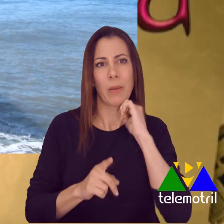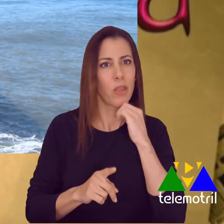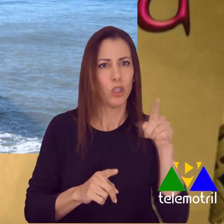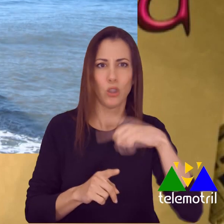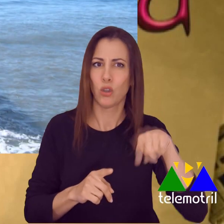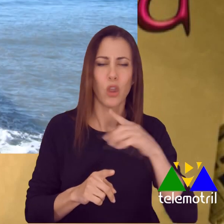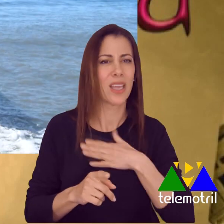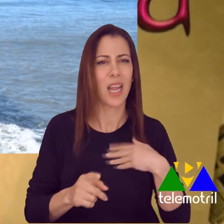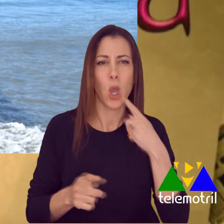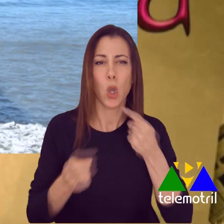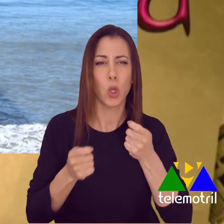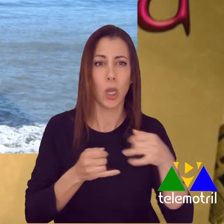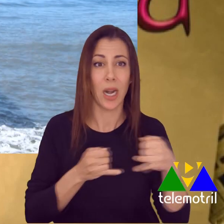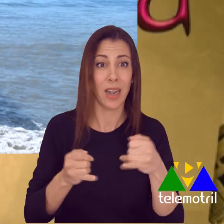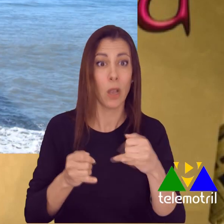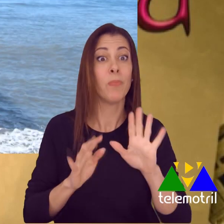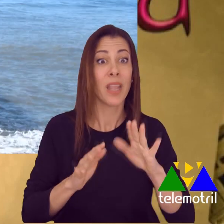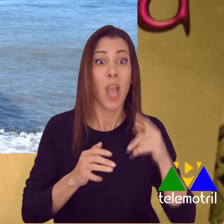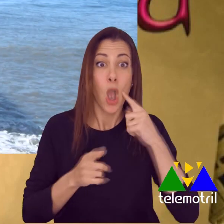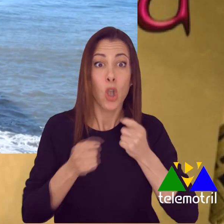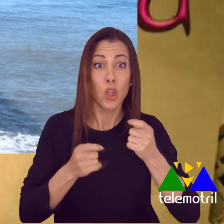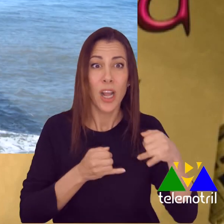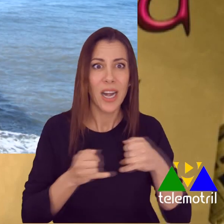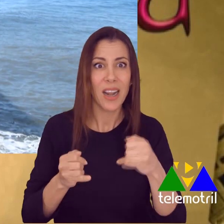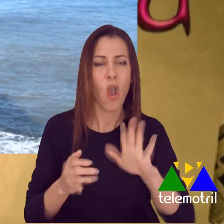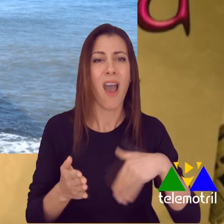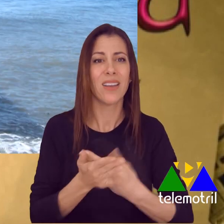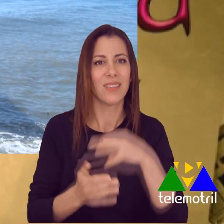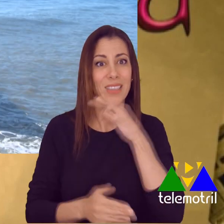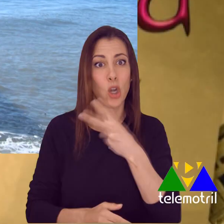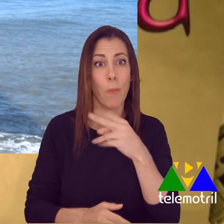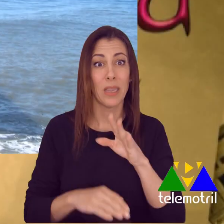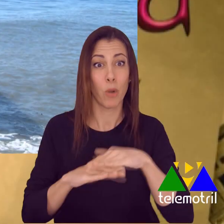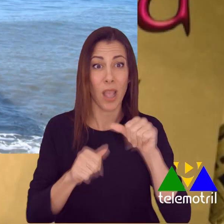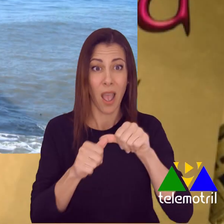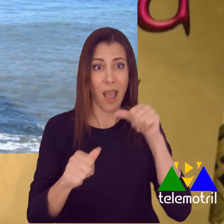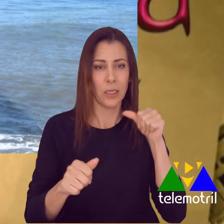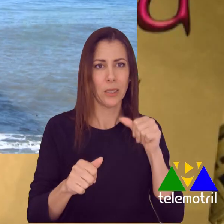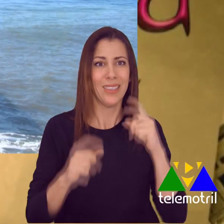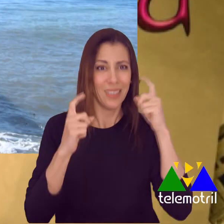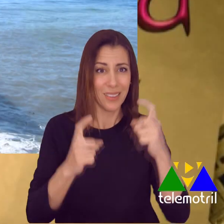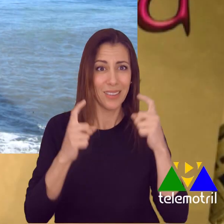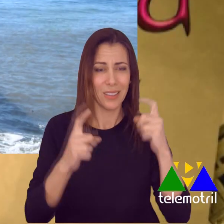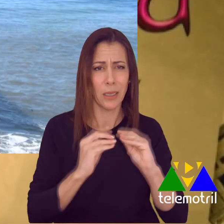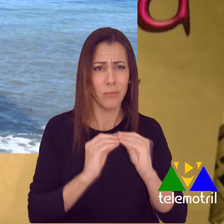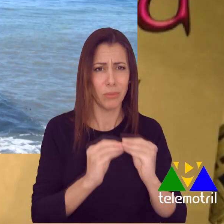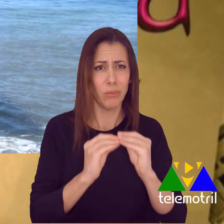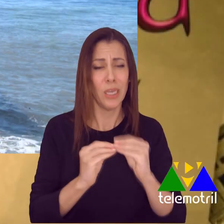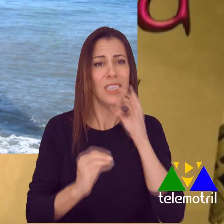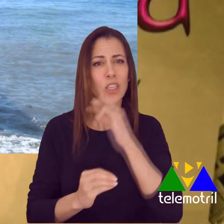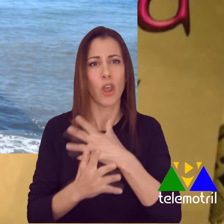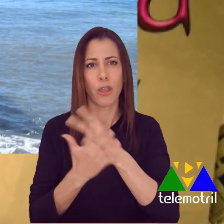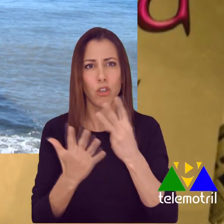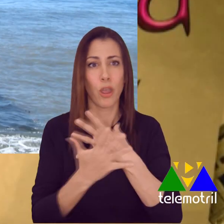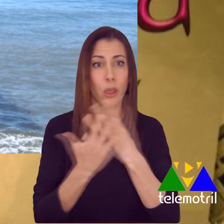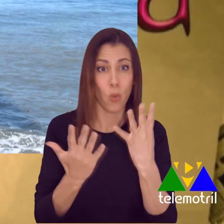Eso no fue posible hasta el siglo XX, claro, porque todos los ensayos que se hicieron durante el siglo XIX, XVIII y XIX